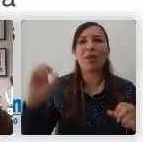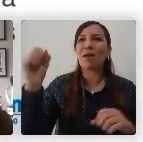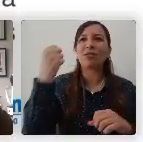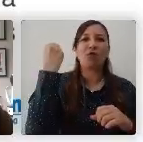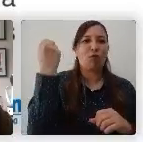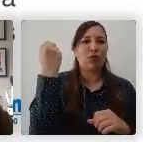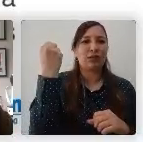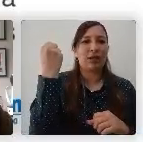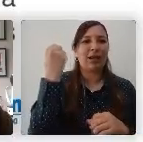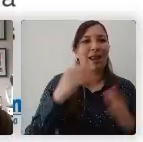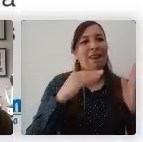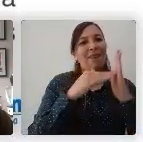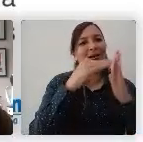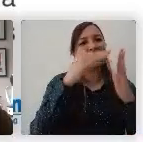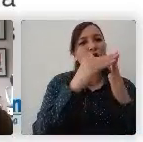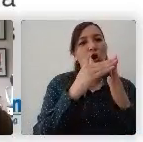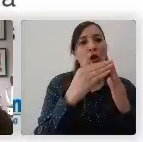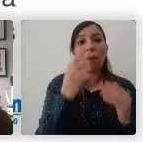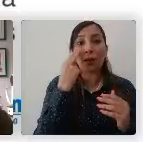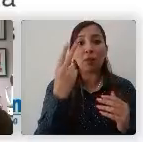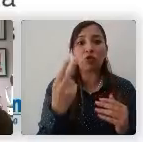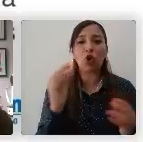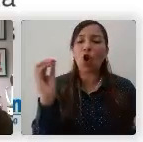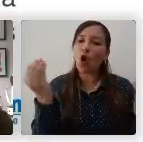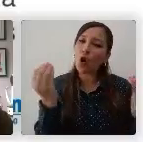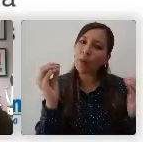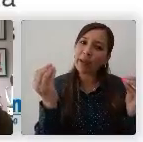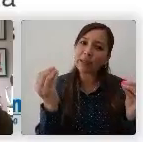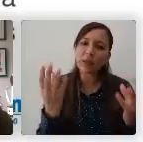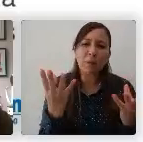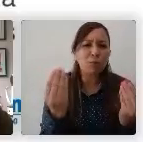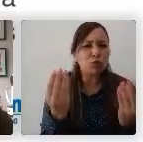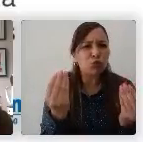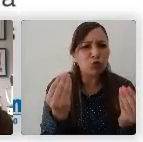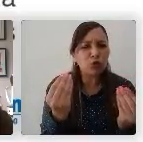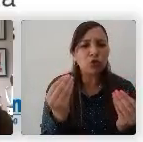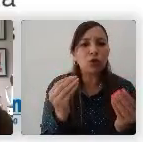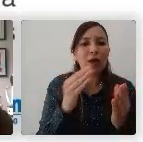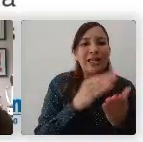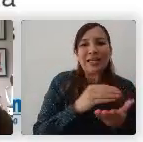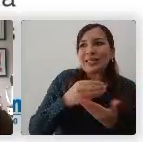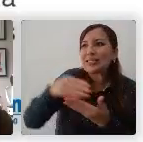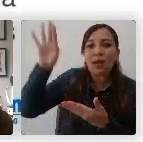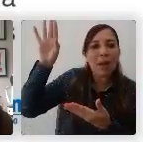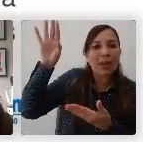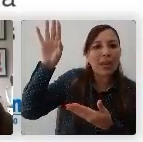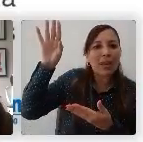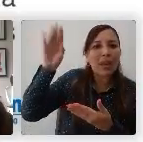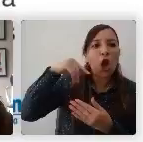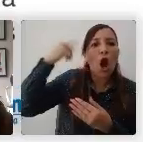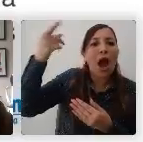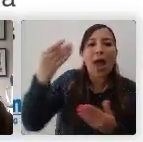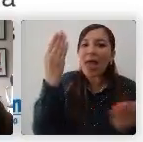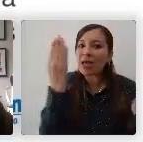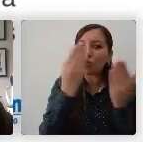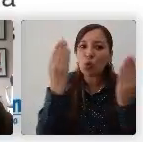e incluso vemos en los jóvenes que muchos de ellos salen de la comunidad para estudiar turismo y luego retorno con nuevas